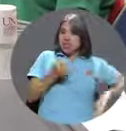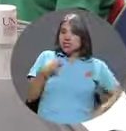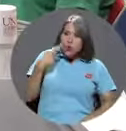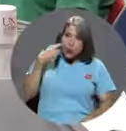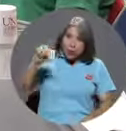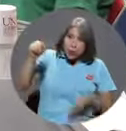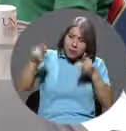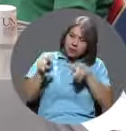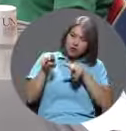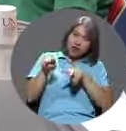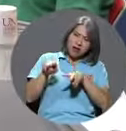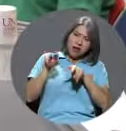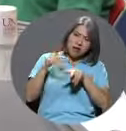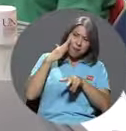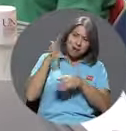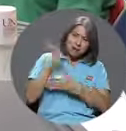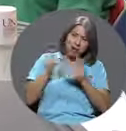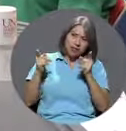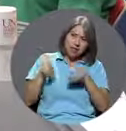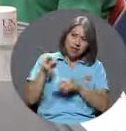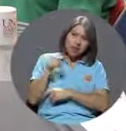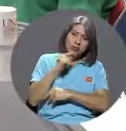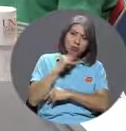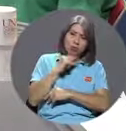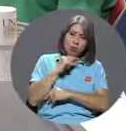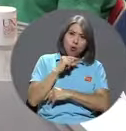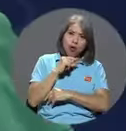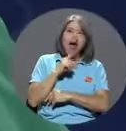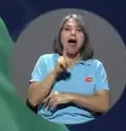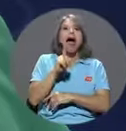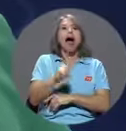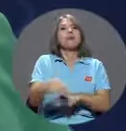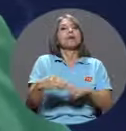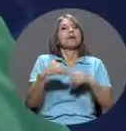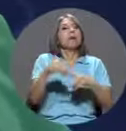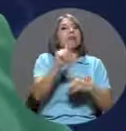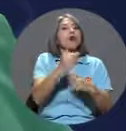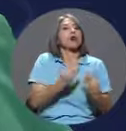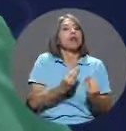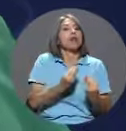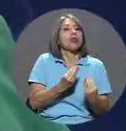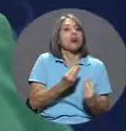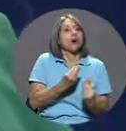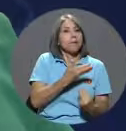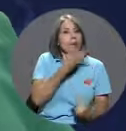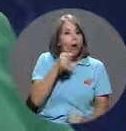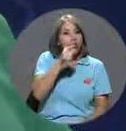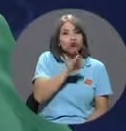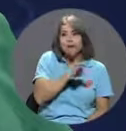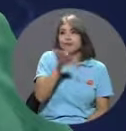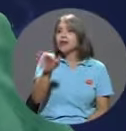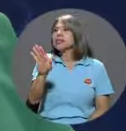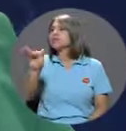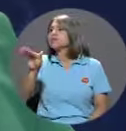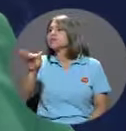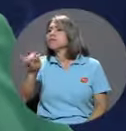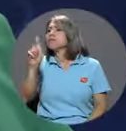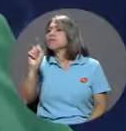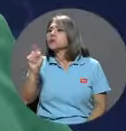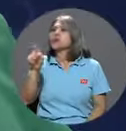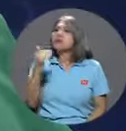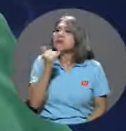y tenemos dudas sobre qué está pasando, lo principal es no tener miedo, es preguntar qué pasa. Hablarlo. Te veo muy triste, te